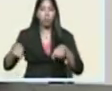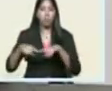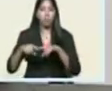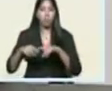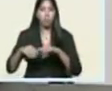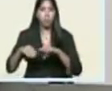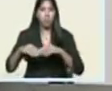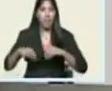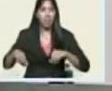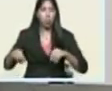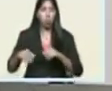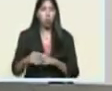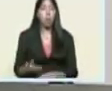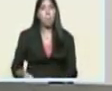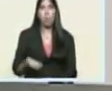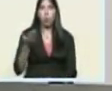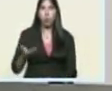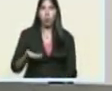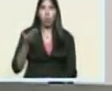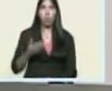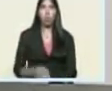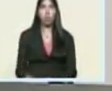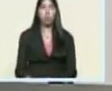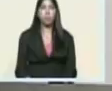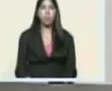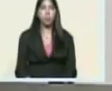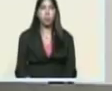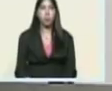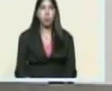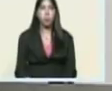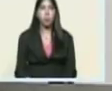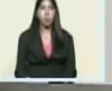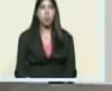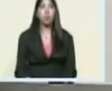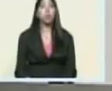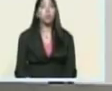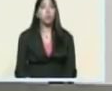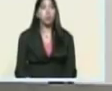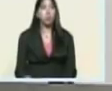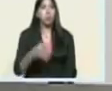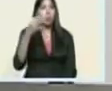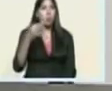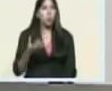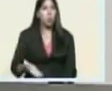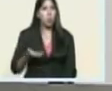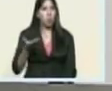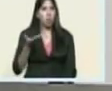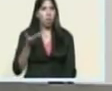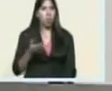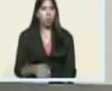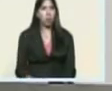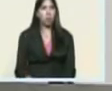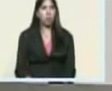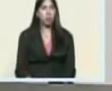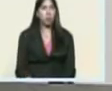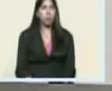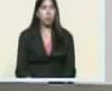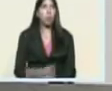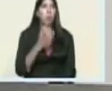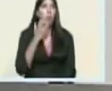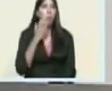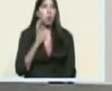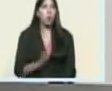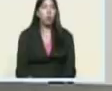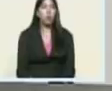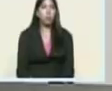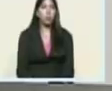Muy importante el socialismo en lo territorial. Socialismo de lo concreto, hablaba, ¿verdad, Elías? Socialismo de lo concreto, el socialismo